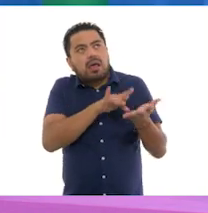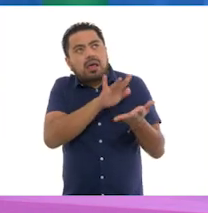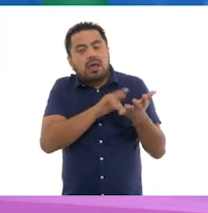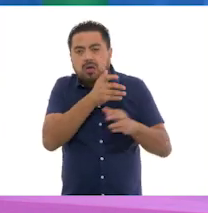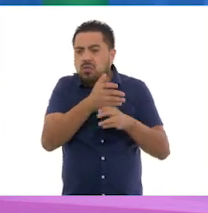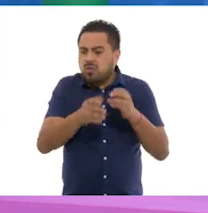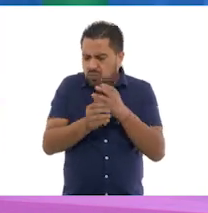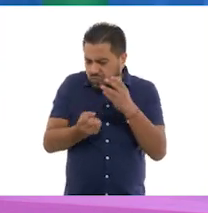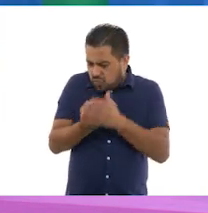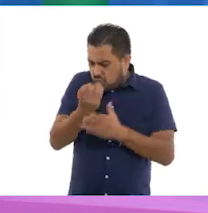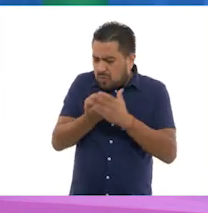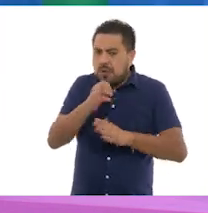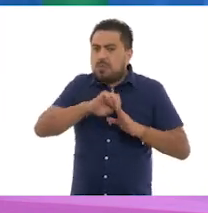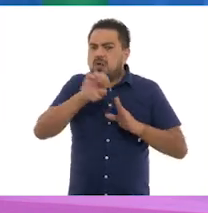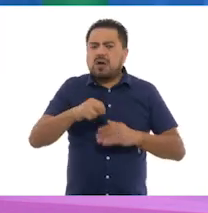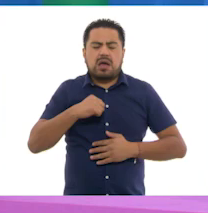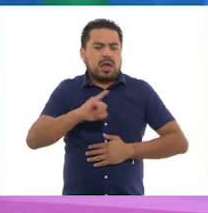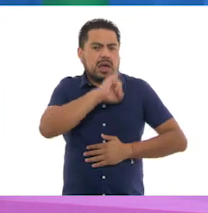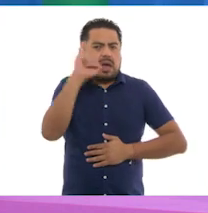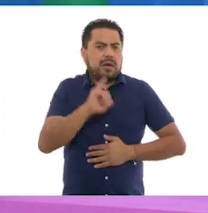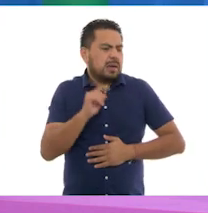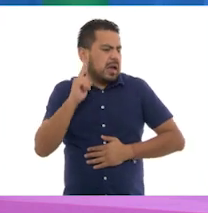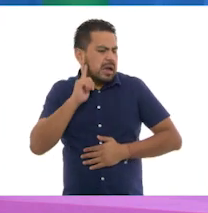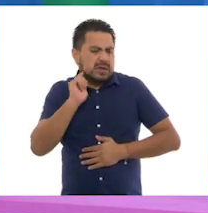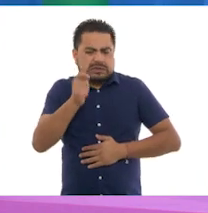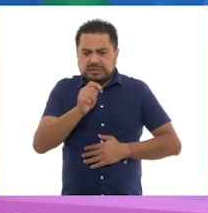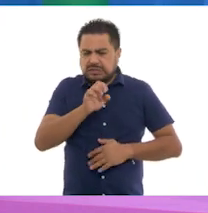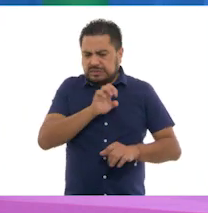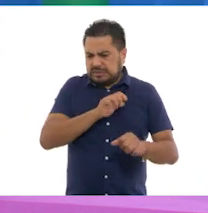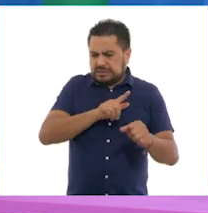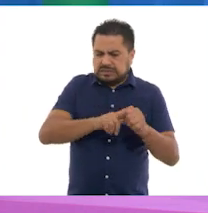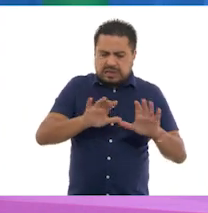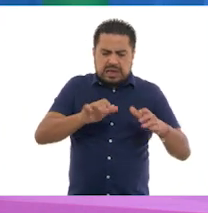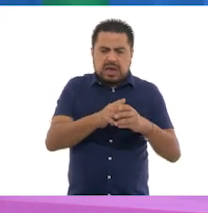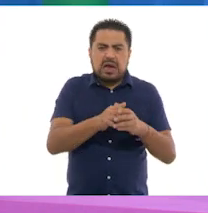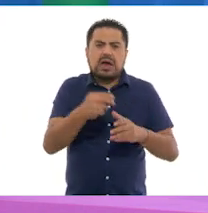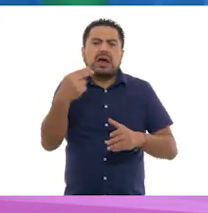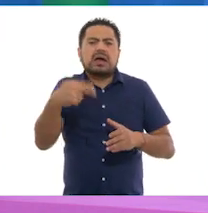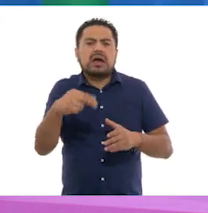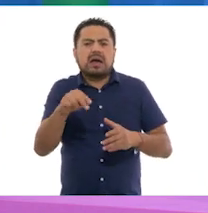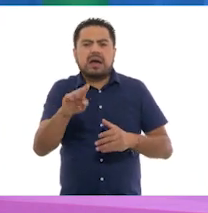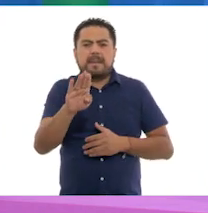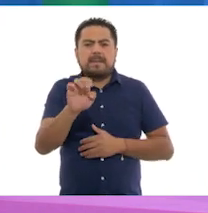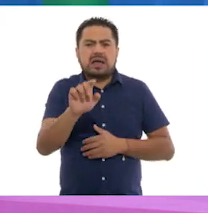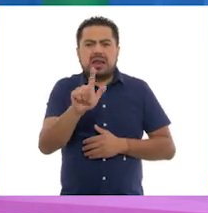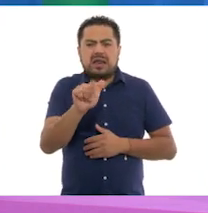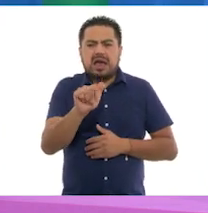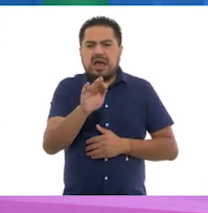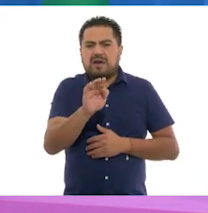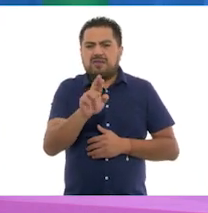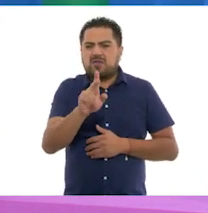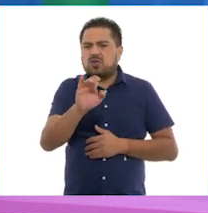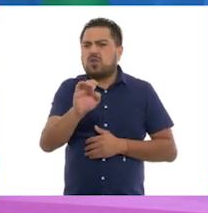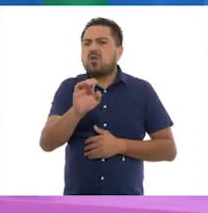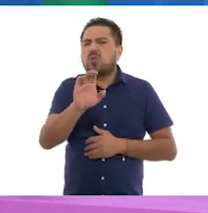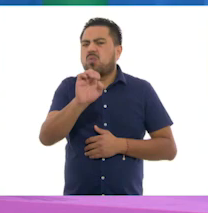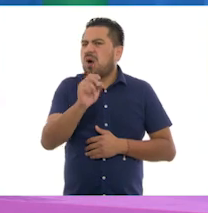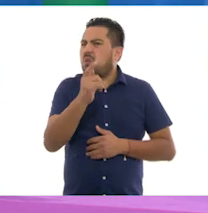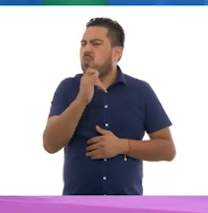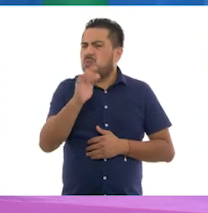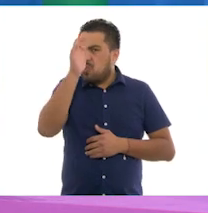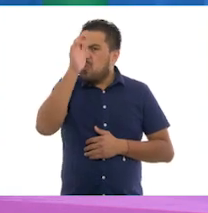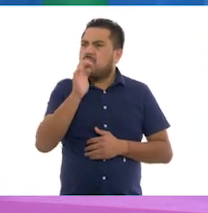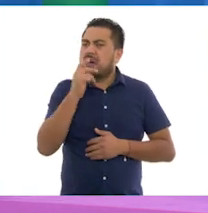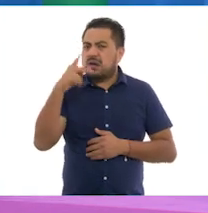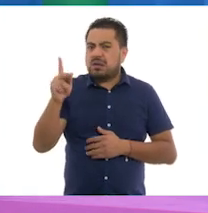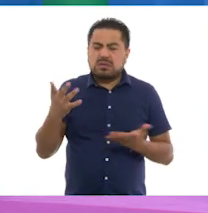Por ejemplo, yo nunca había escuchado de que existiera una especie de dinosaurios llamada Velafrons coahuilensis. Ah,